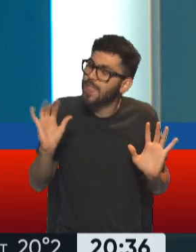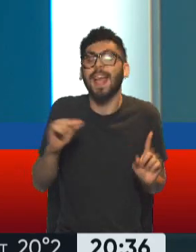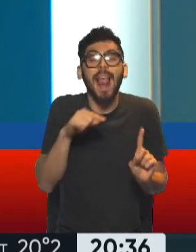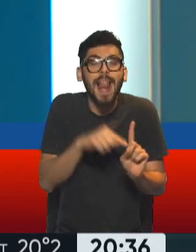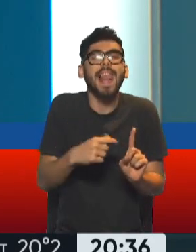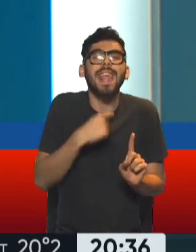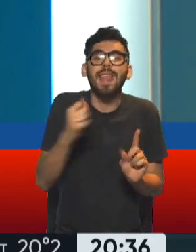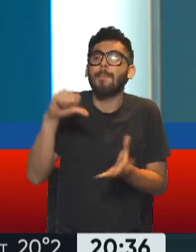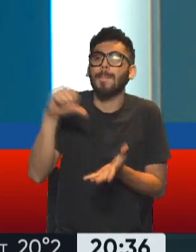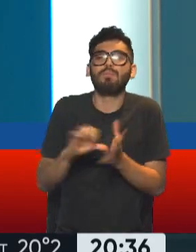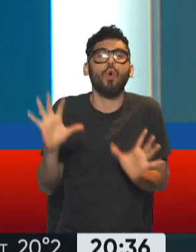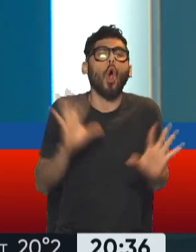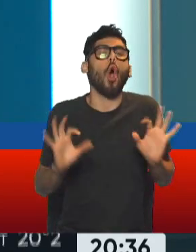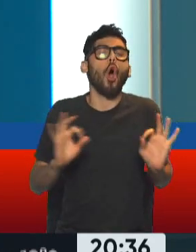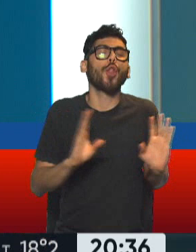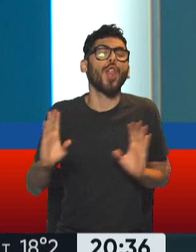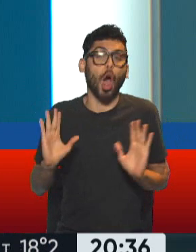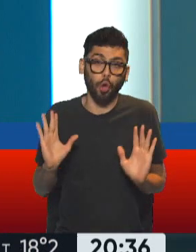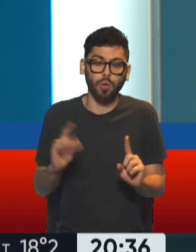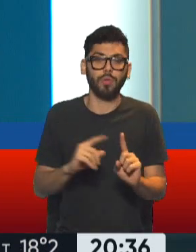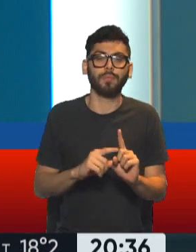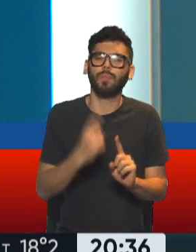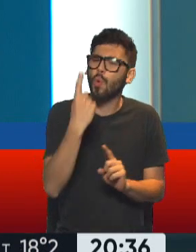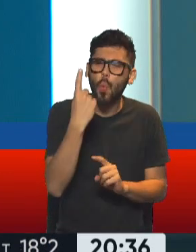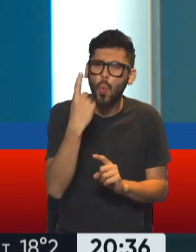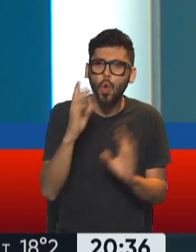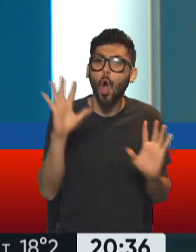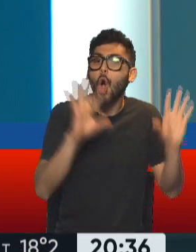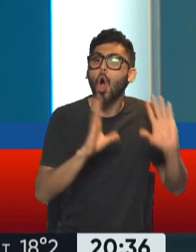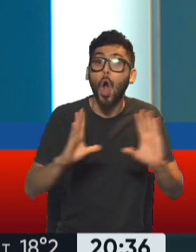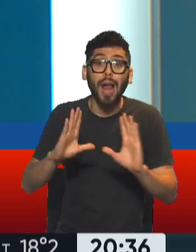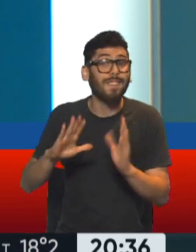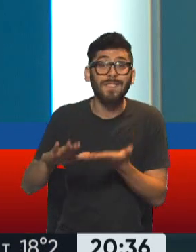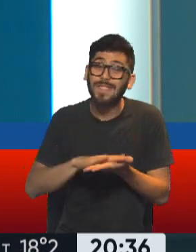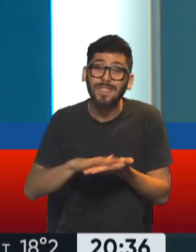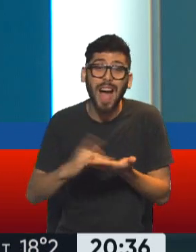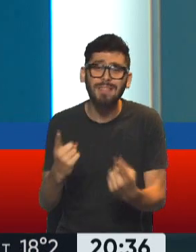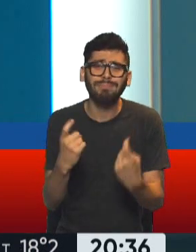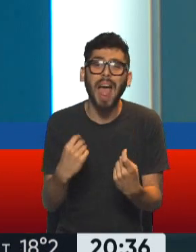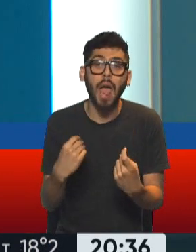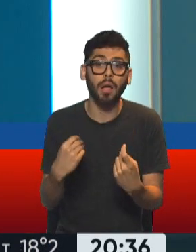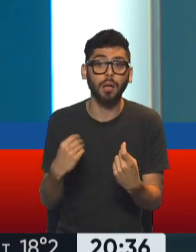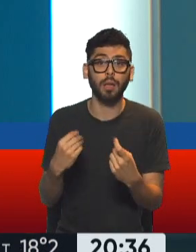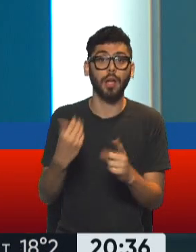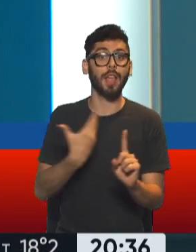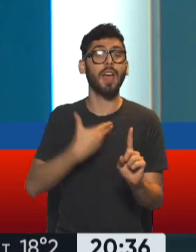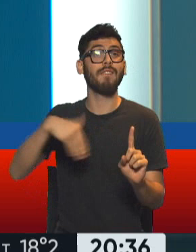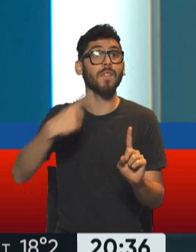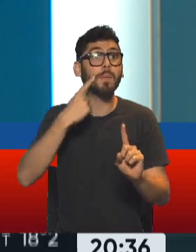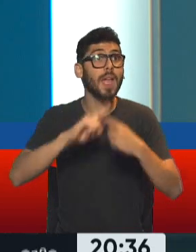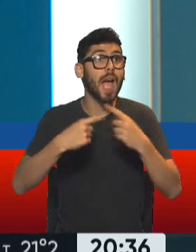un país lo más ordenado posible hay un punto básico de ese orden que es el acuerdo con el fondo monetario